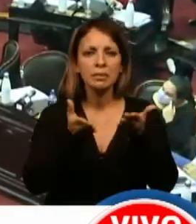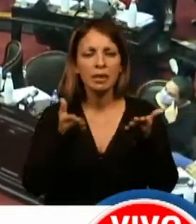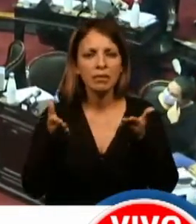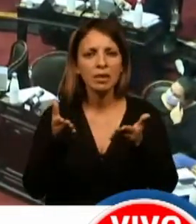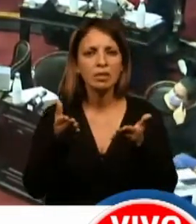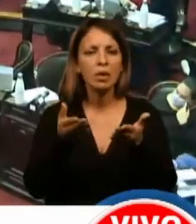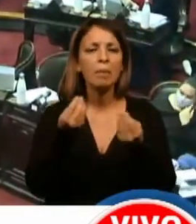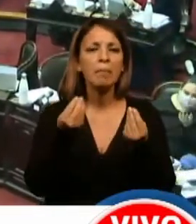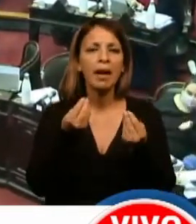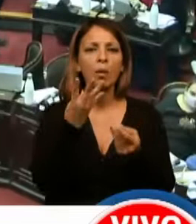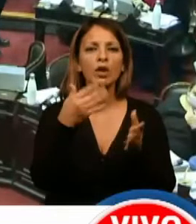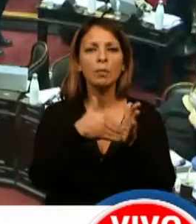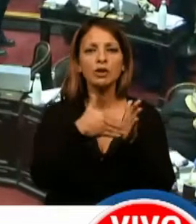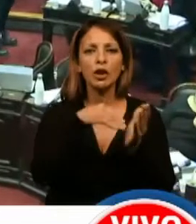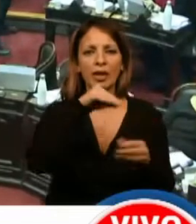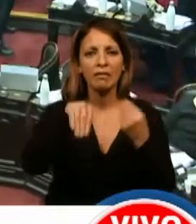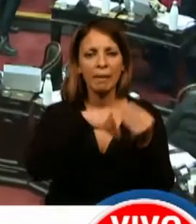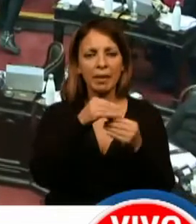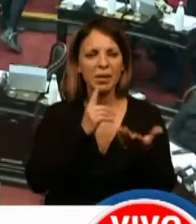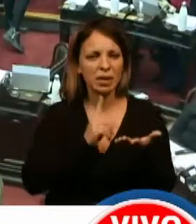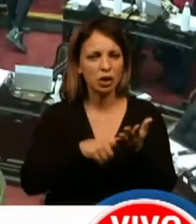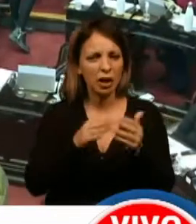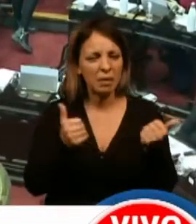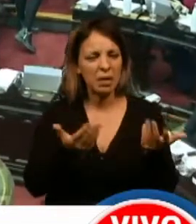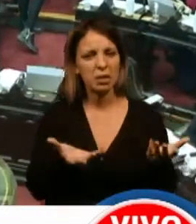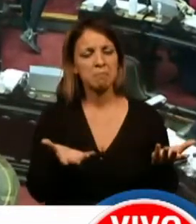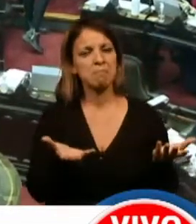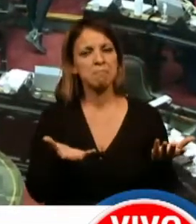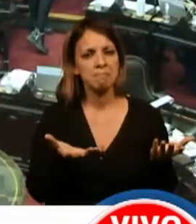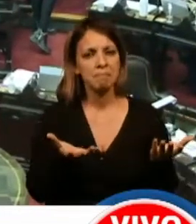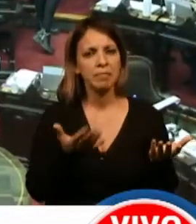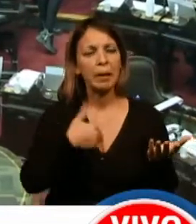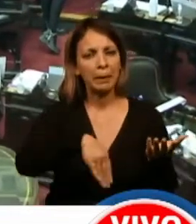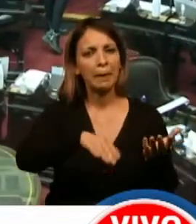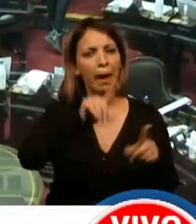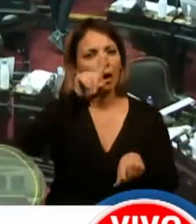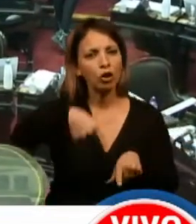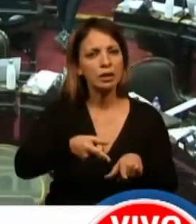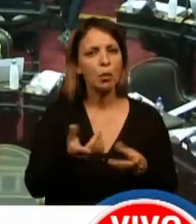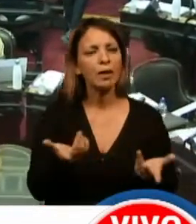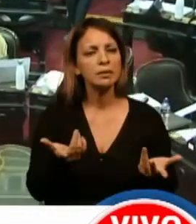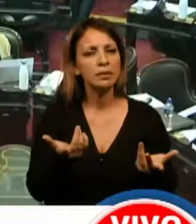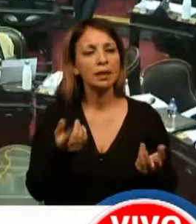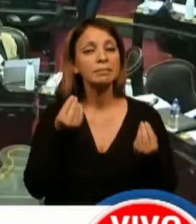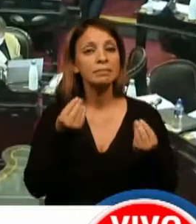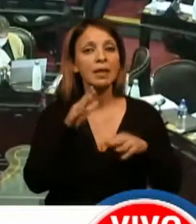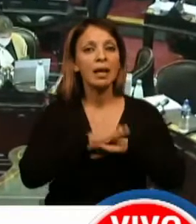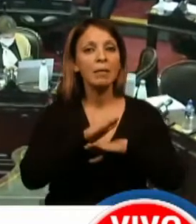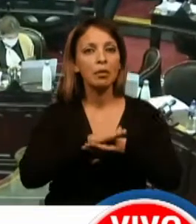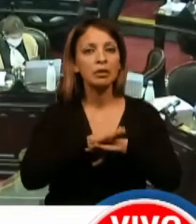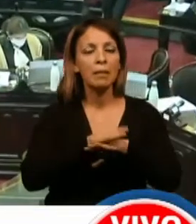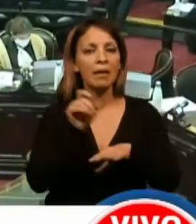a casi 4 millones de familias, realmente va a tener consecuencias que la responsabilidad